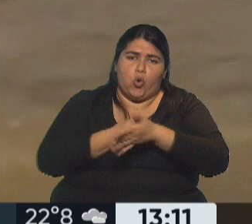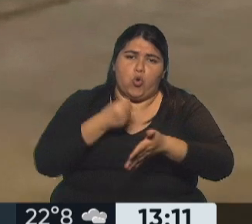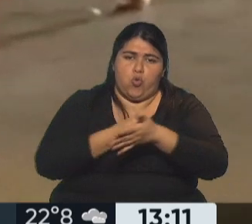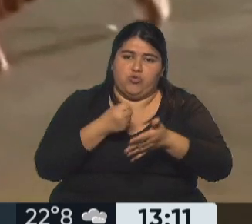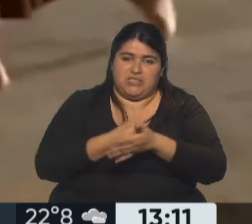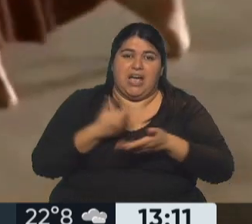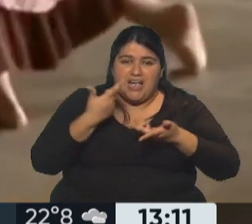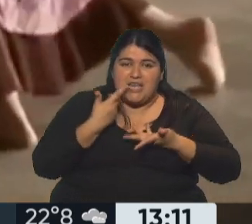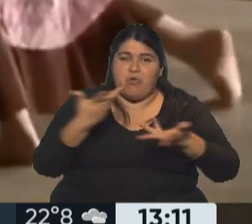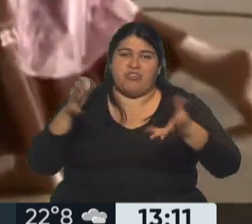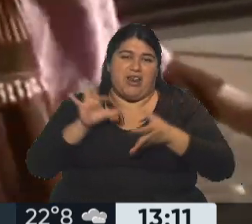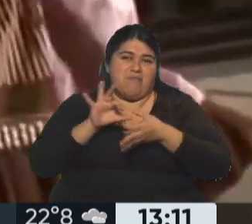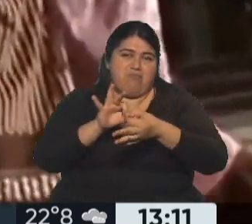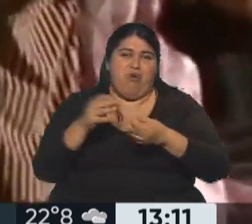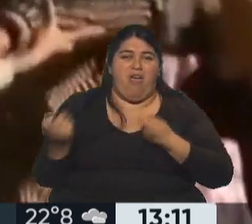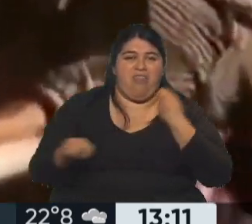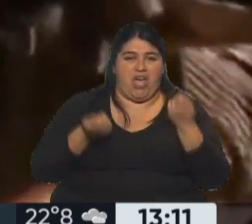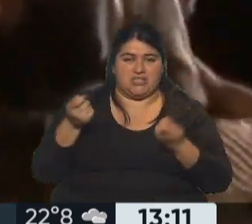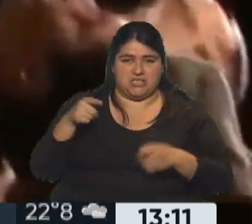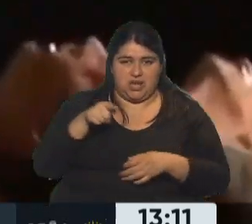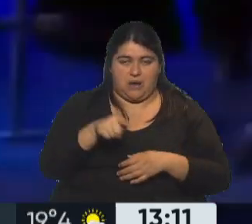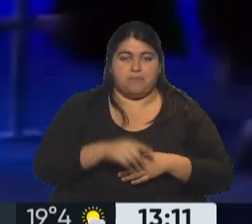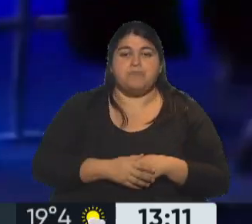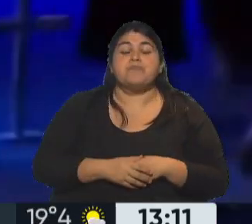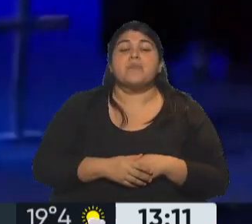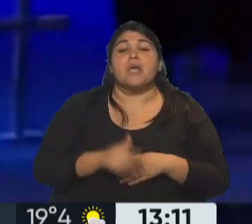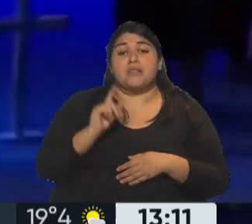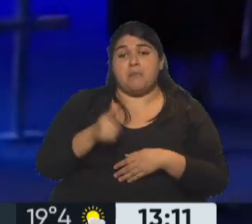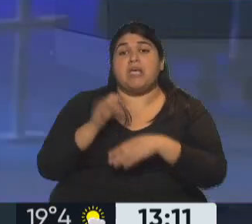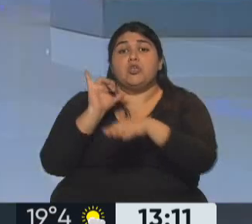avances en la danza. También en el YouTube va a tener amplificación de modo virtual.